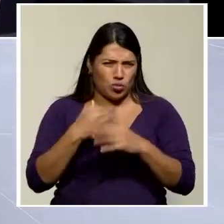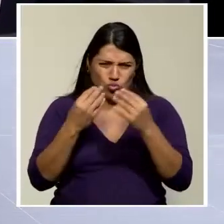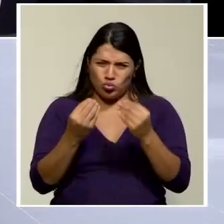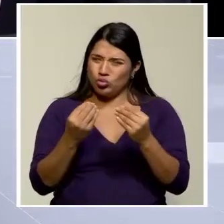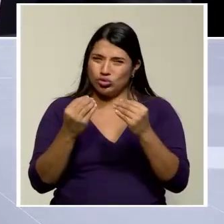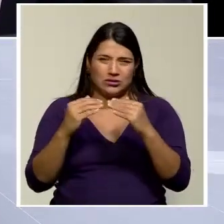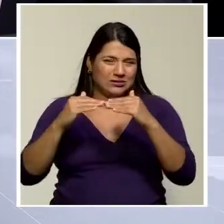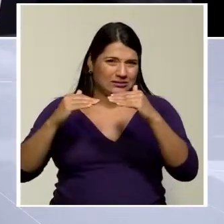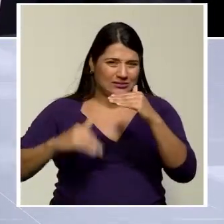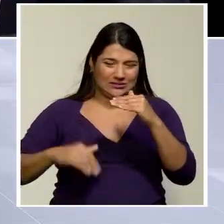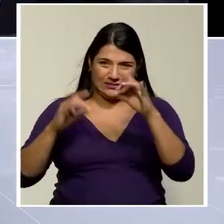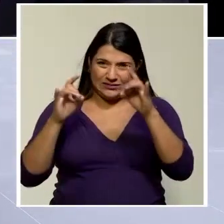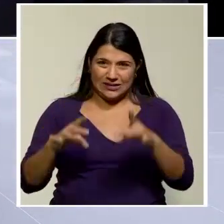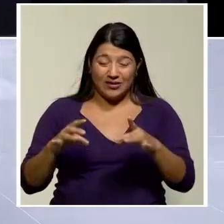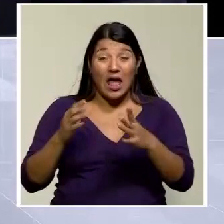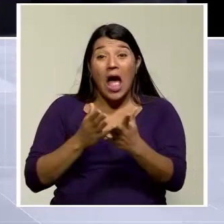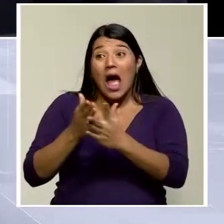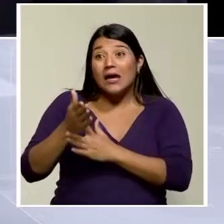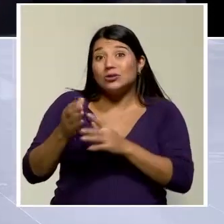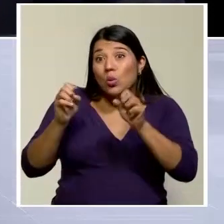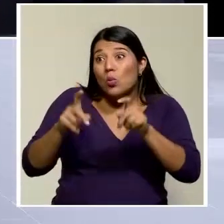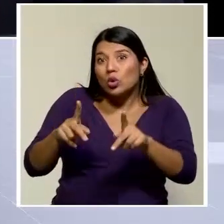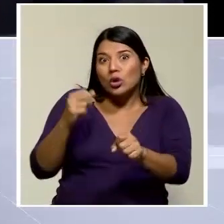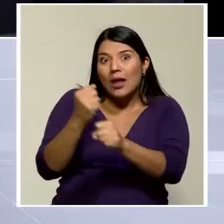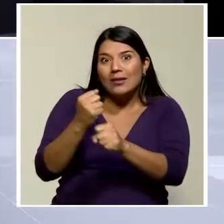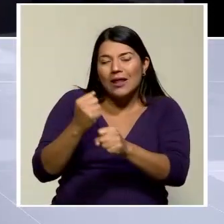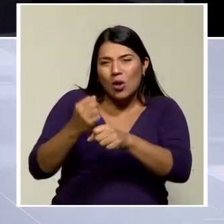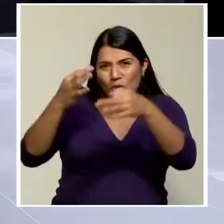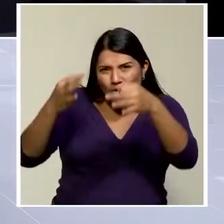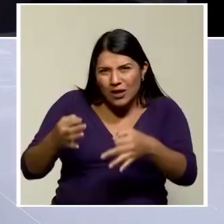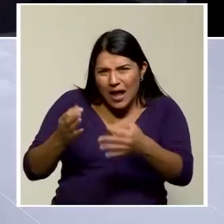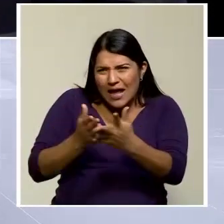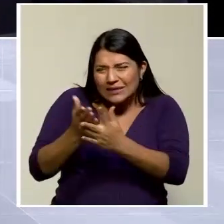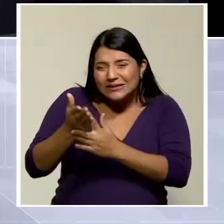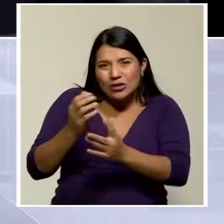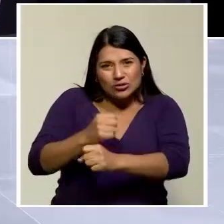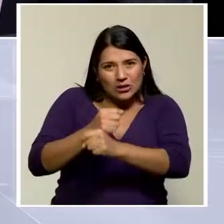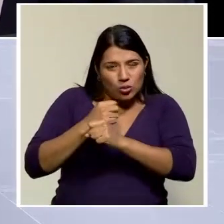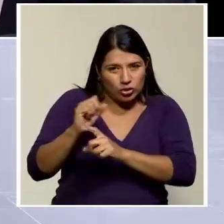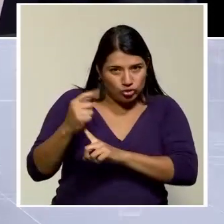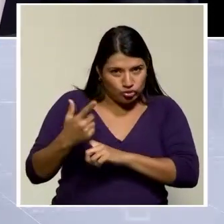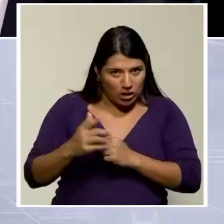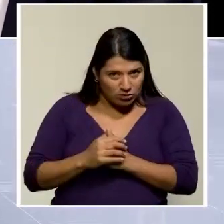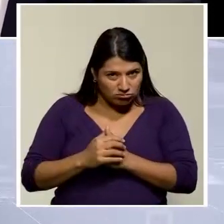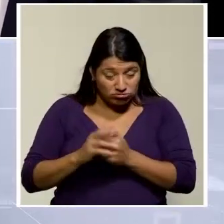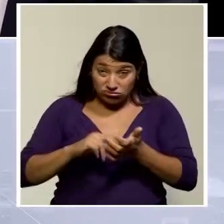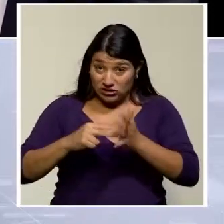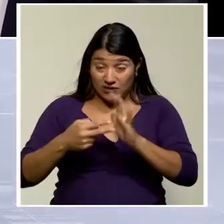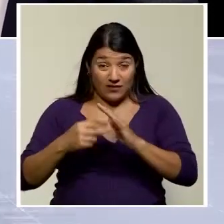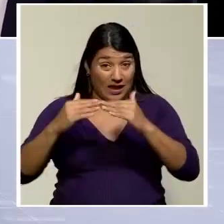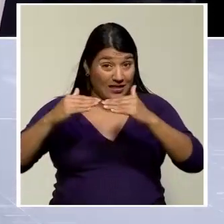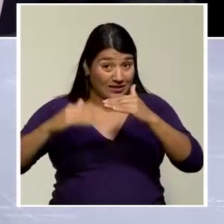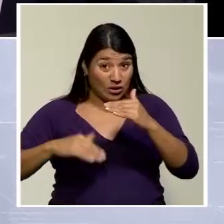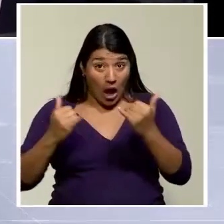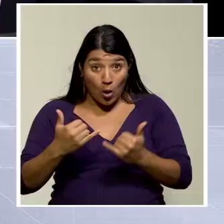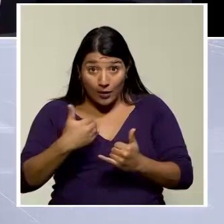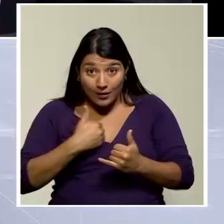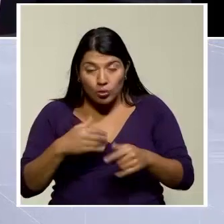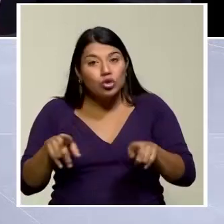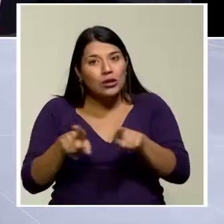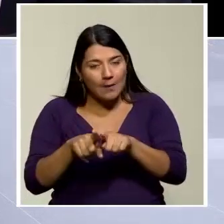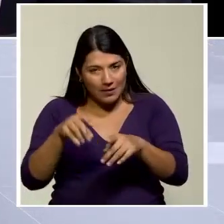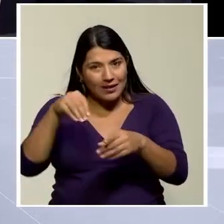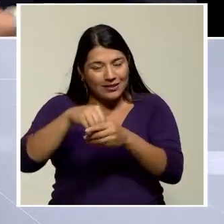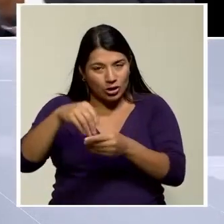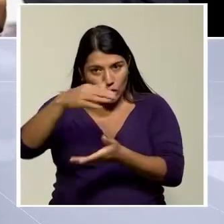desigualdades terroríficas, en el acceso a oportunidades de trabajo digno, en el acceso a la seguridad social. Es decir, las desigualdades que estamos viviendo también se reflejan